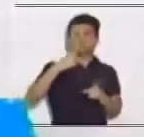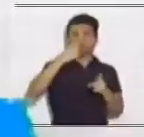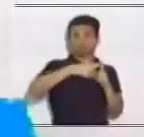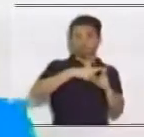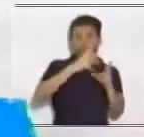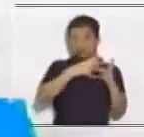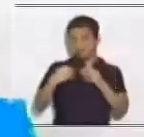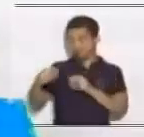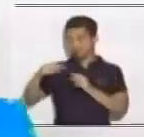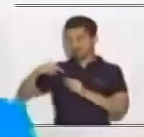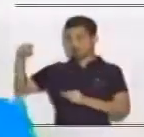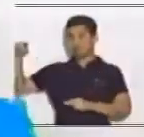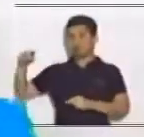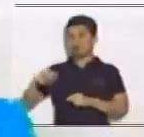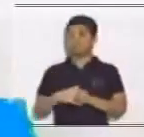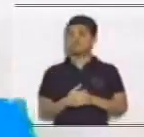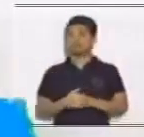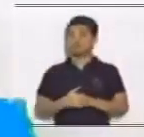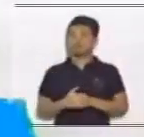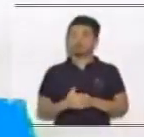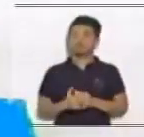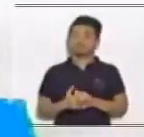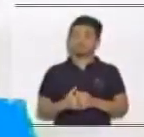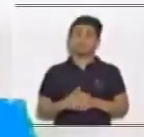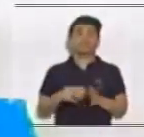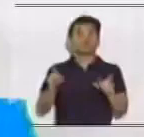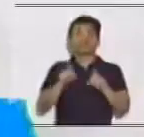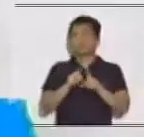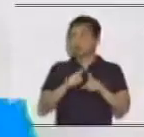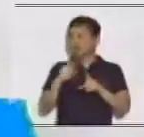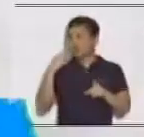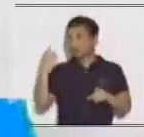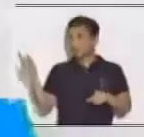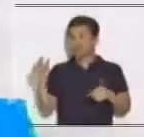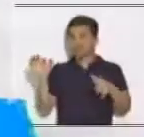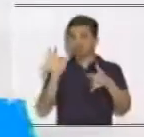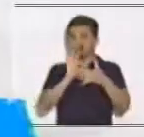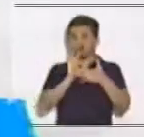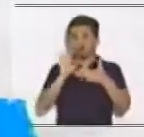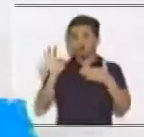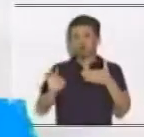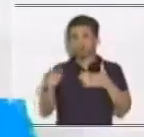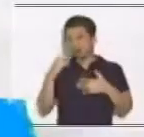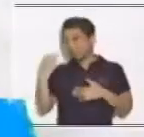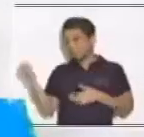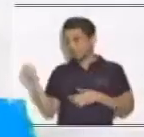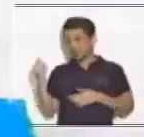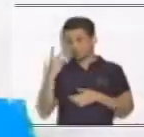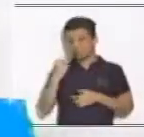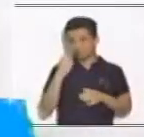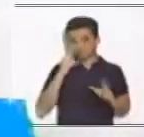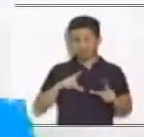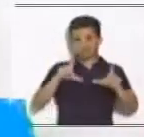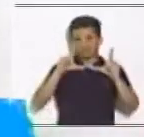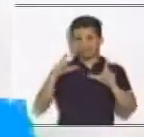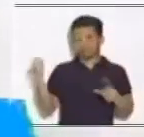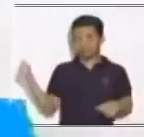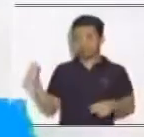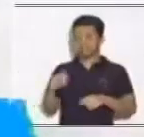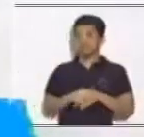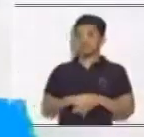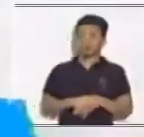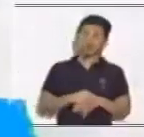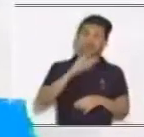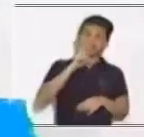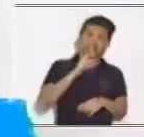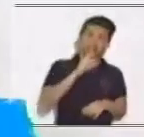¿De qué suma? De la fórmula que vimos al principio. Aquí se las coloco otra vez, miren. La hipotenusa